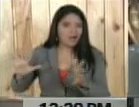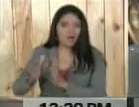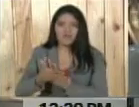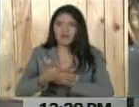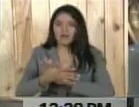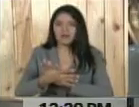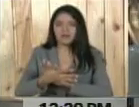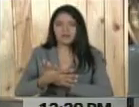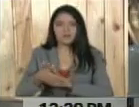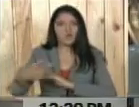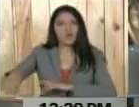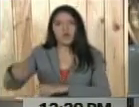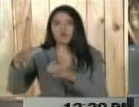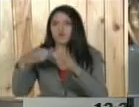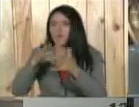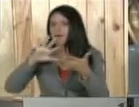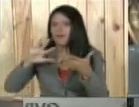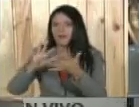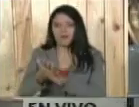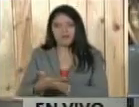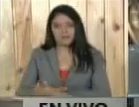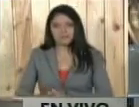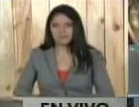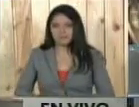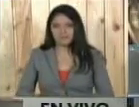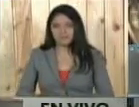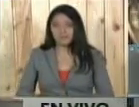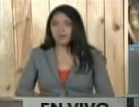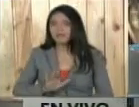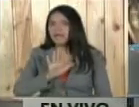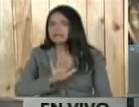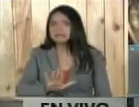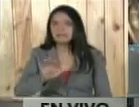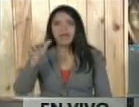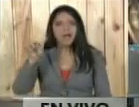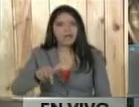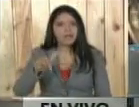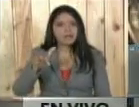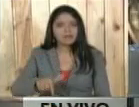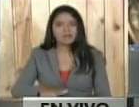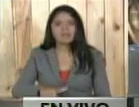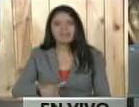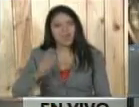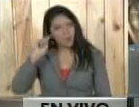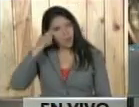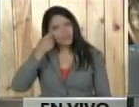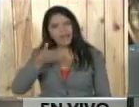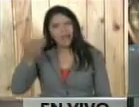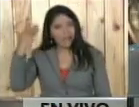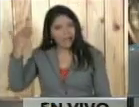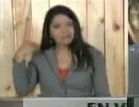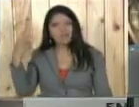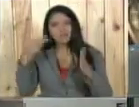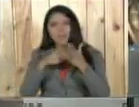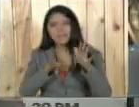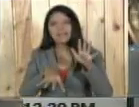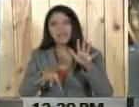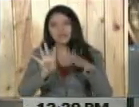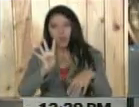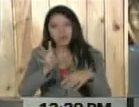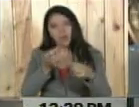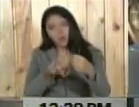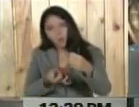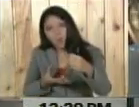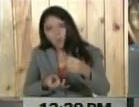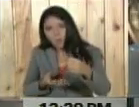el otro. Y así ha pasado aquí con los llamados a la guarimba del 2014, con